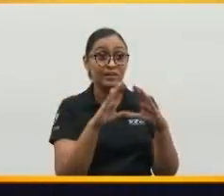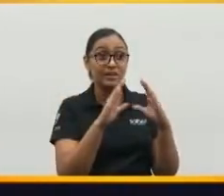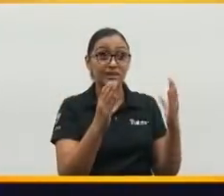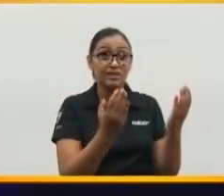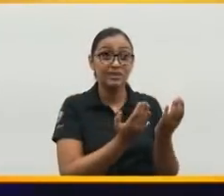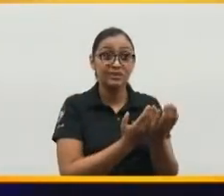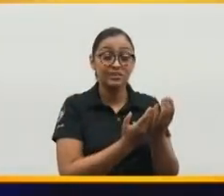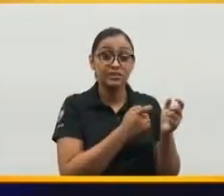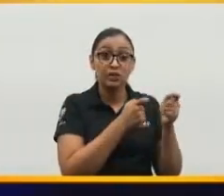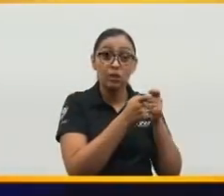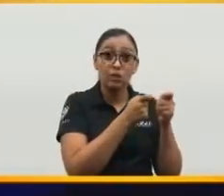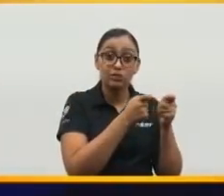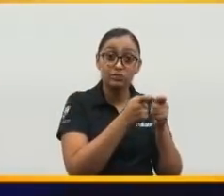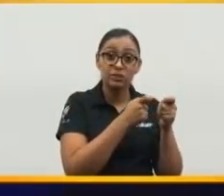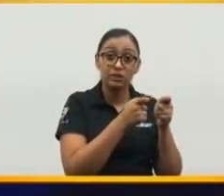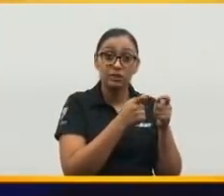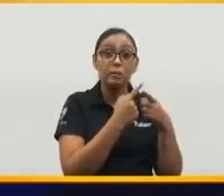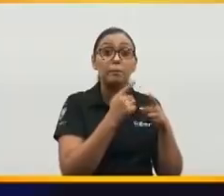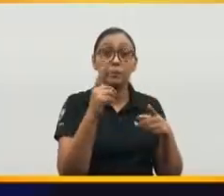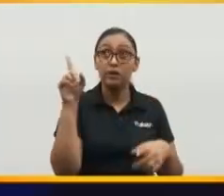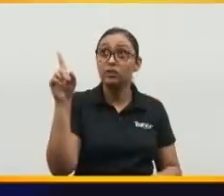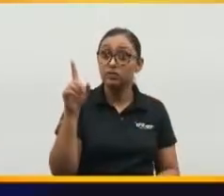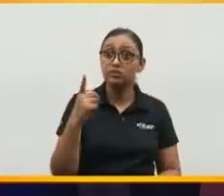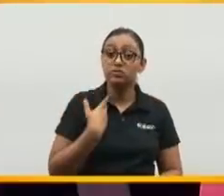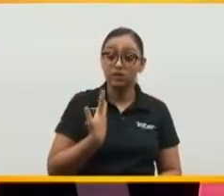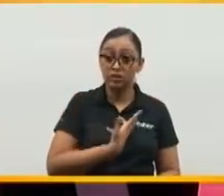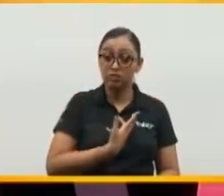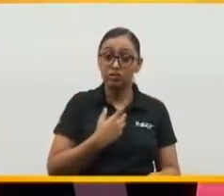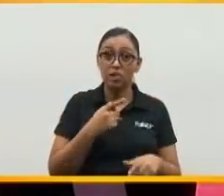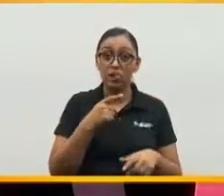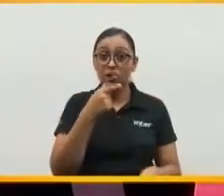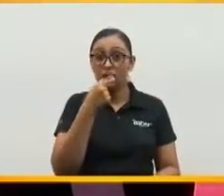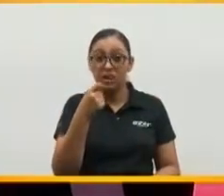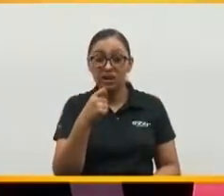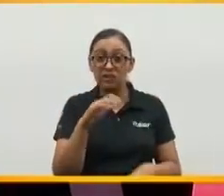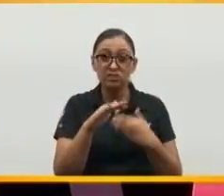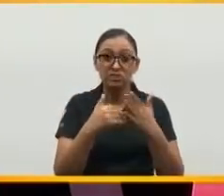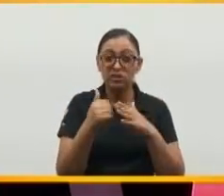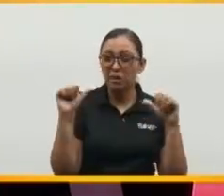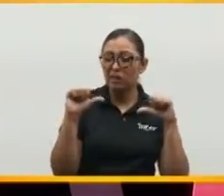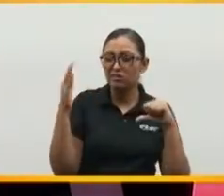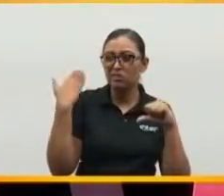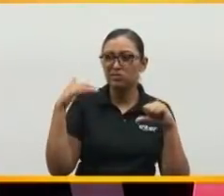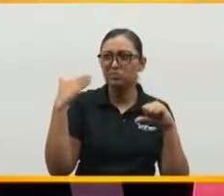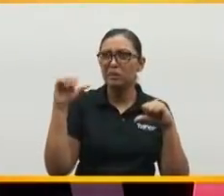tiene dominio sobre nuestros demonios. Sobre nuestras malas mañas.